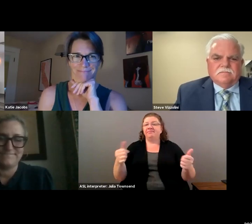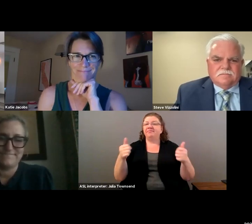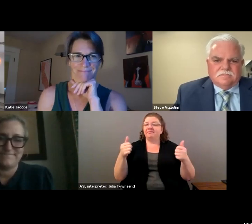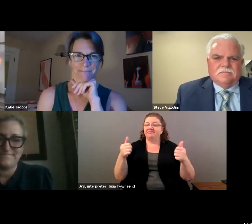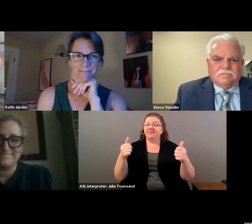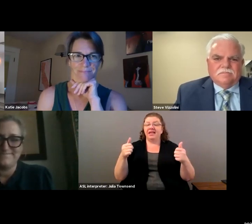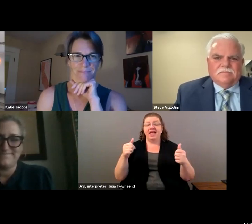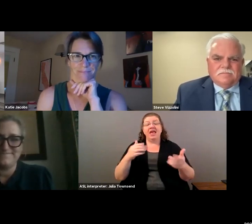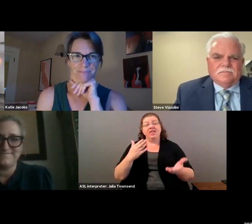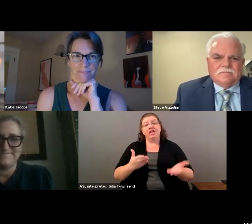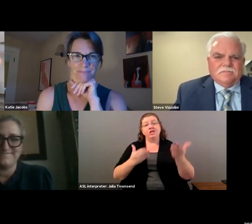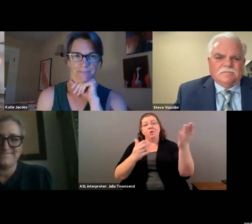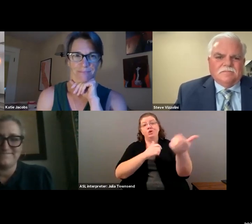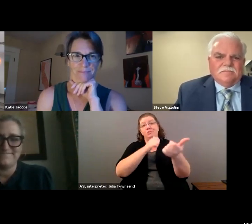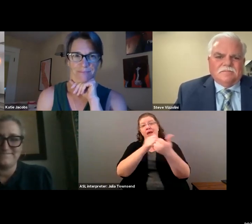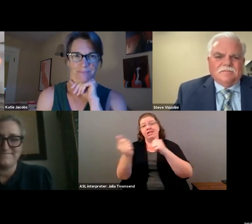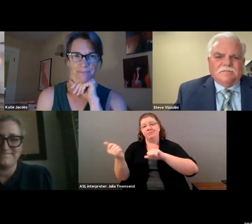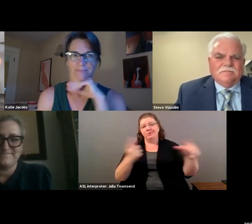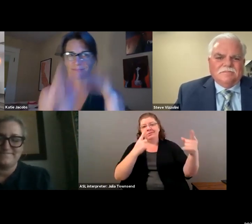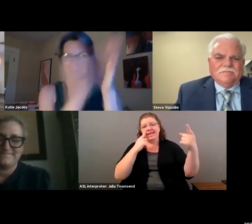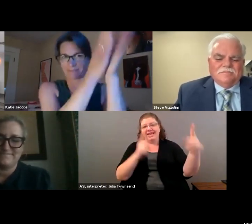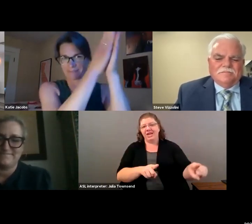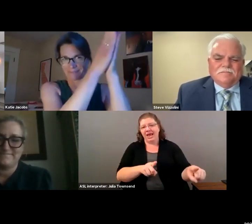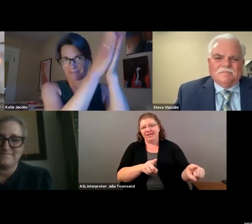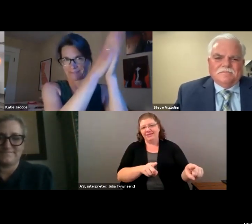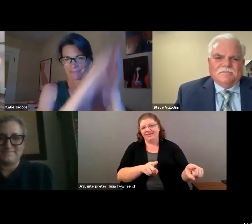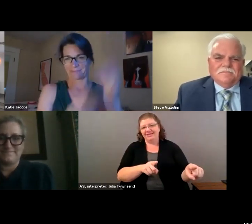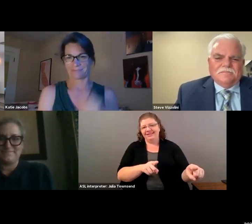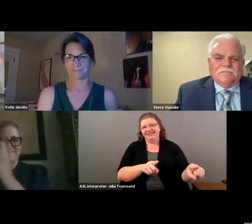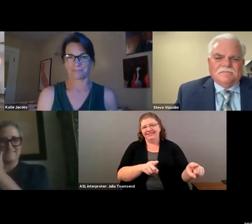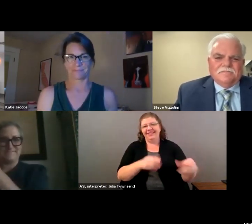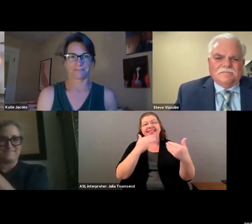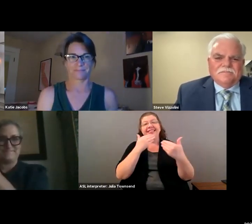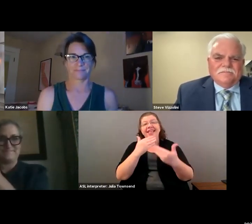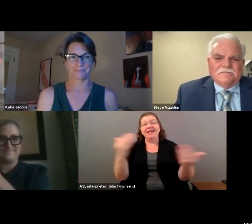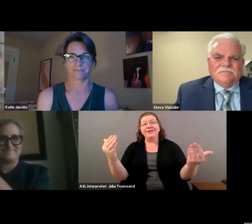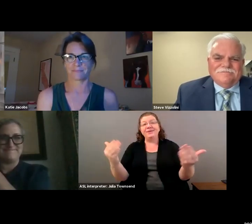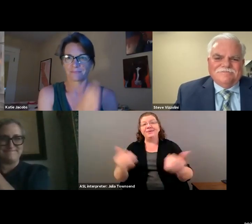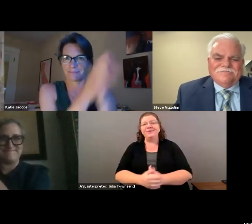esta moción fue aprobada unánimemente gracias